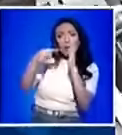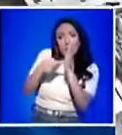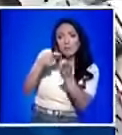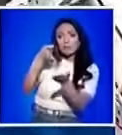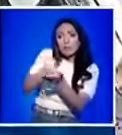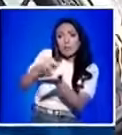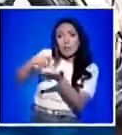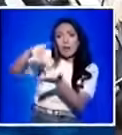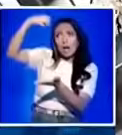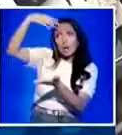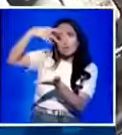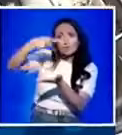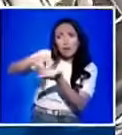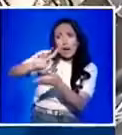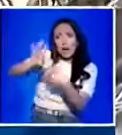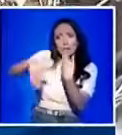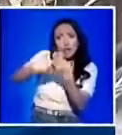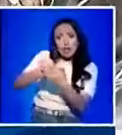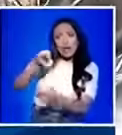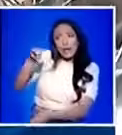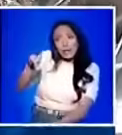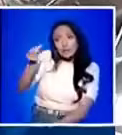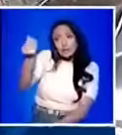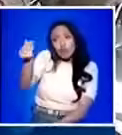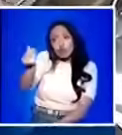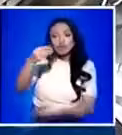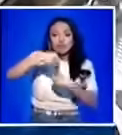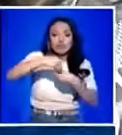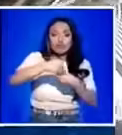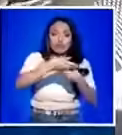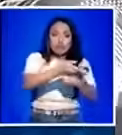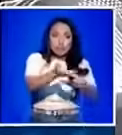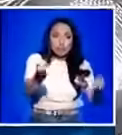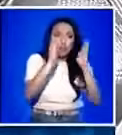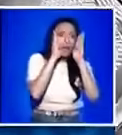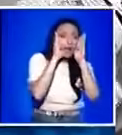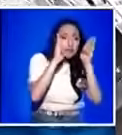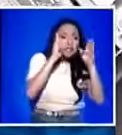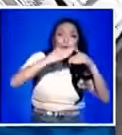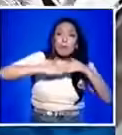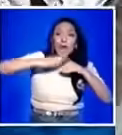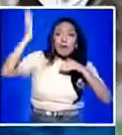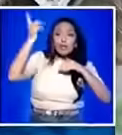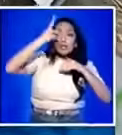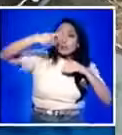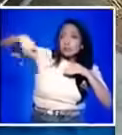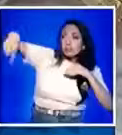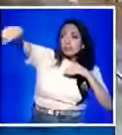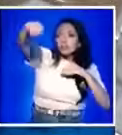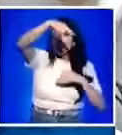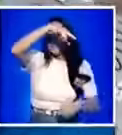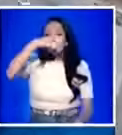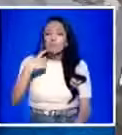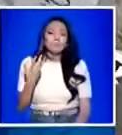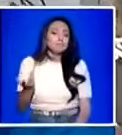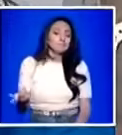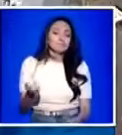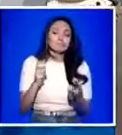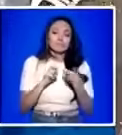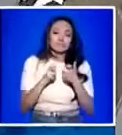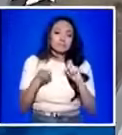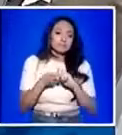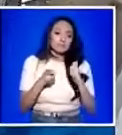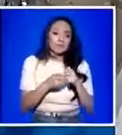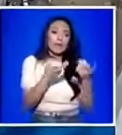y nosotros como responsables de atender a la mayor parte de la ciudadanía nos vemos restados por